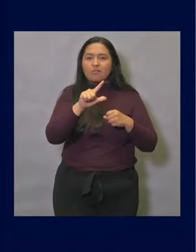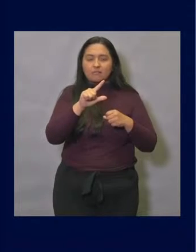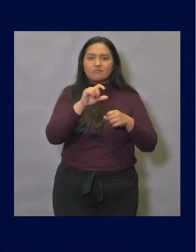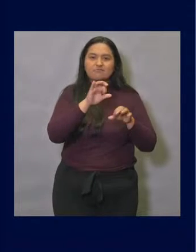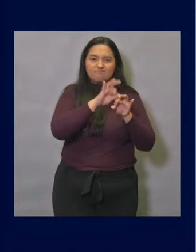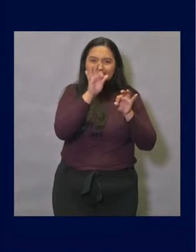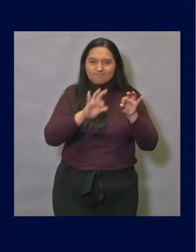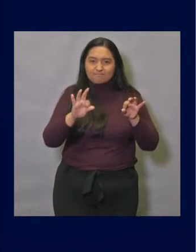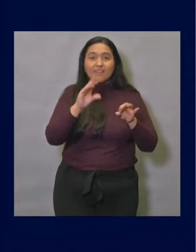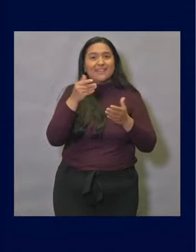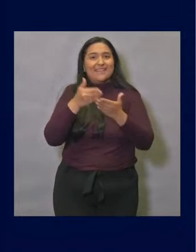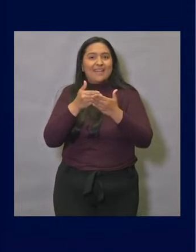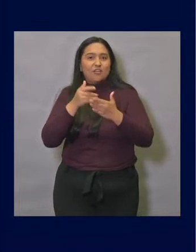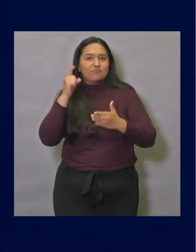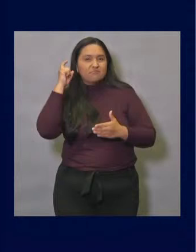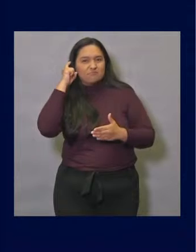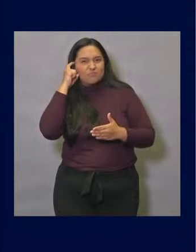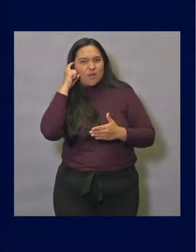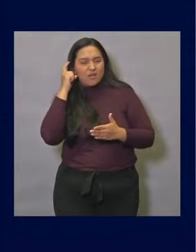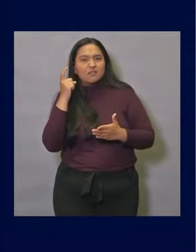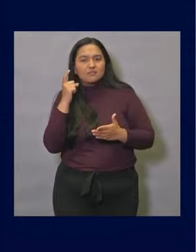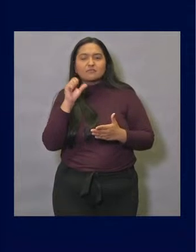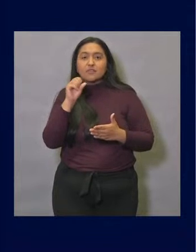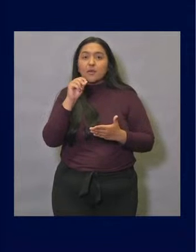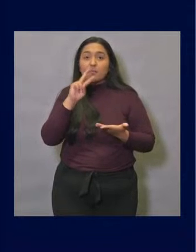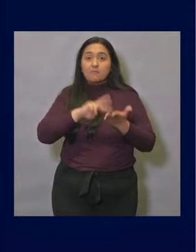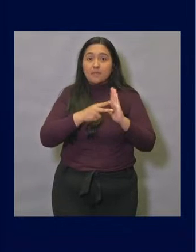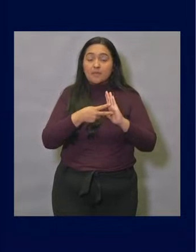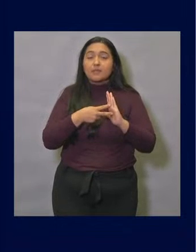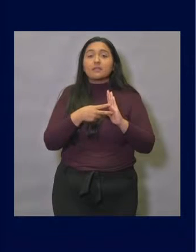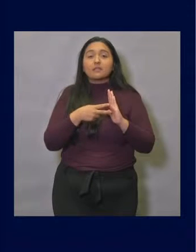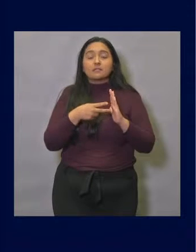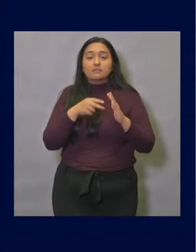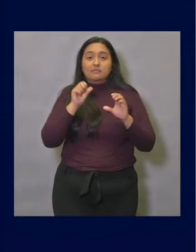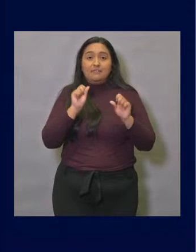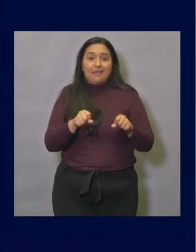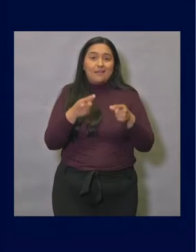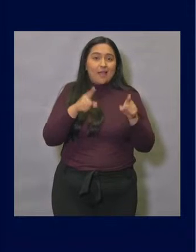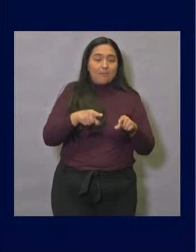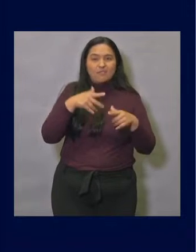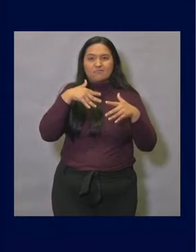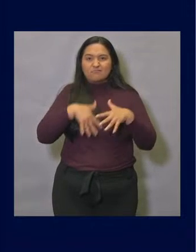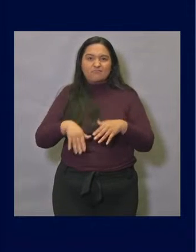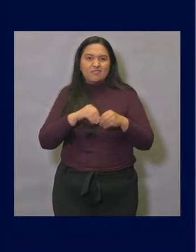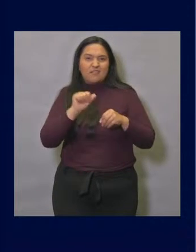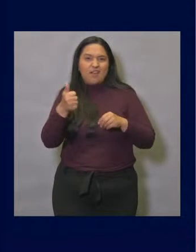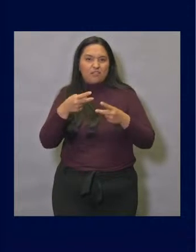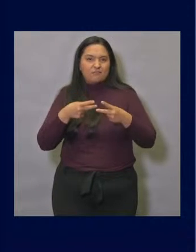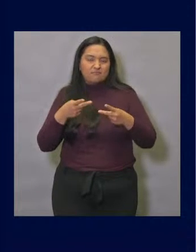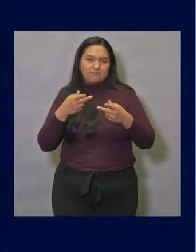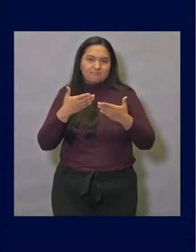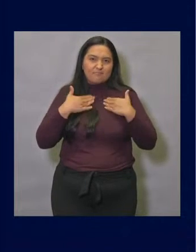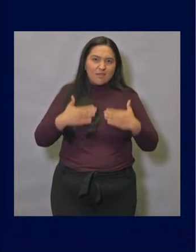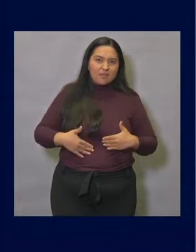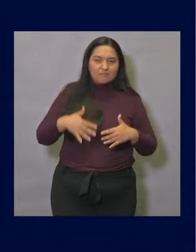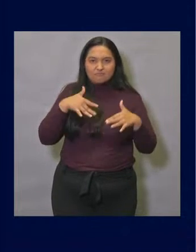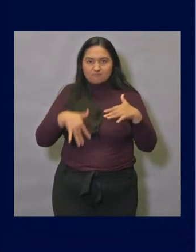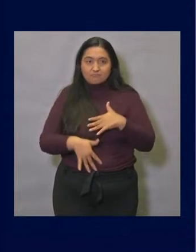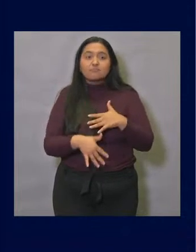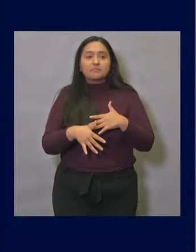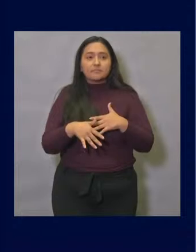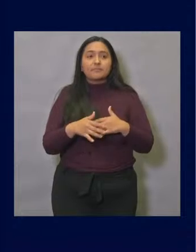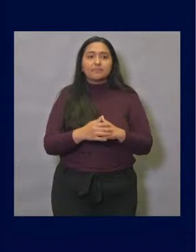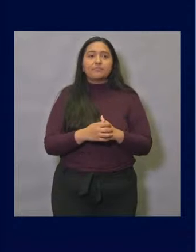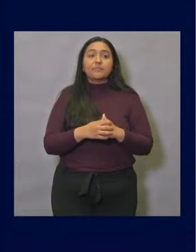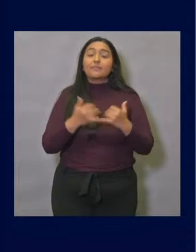y que redujeron la capacidad de la sangre para coagularse en otras partes del cuerpo. La abreviatura que se